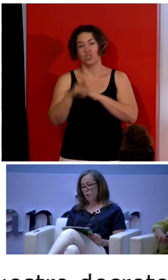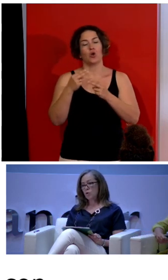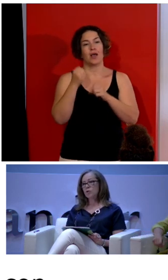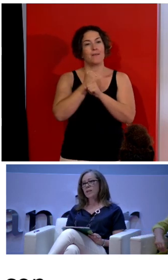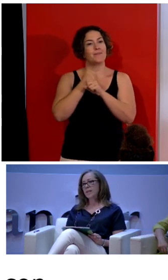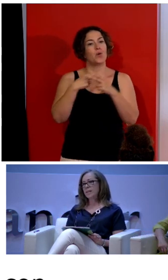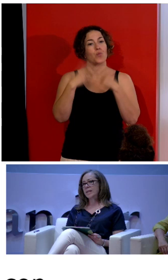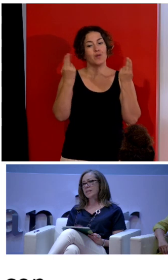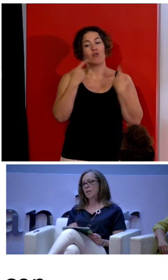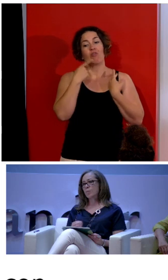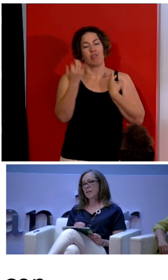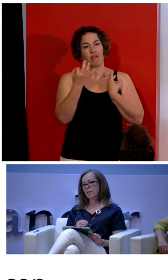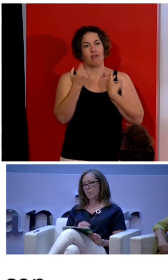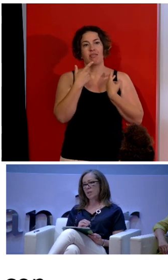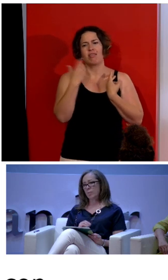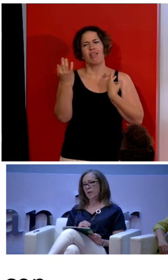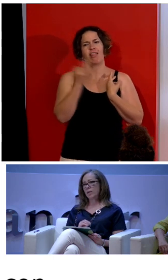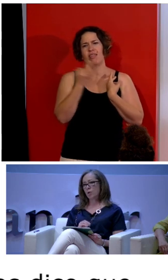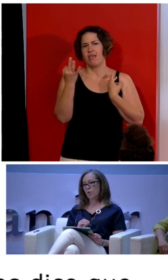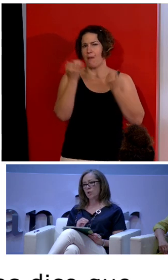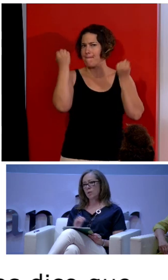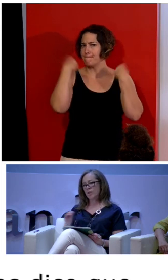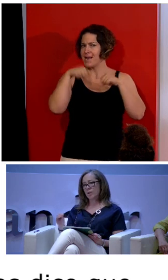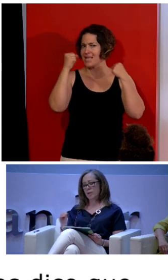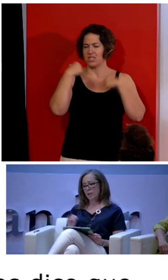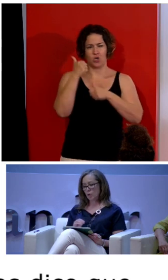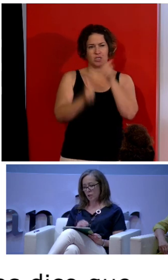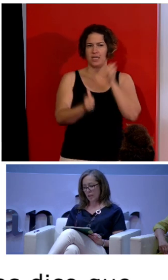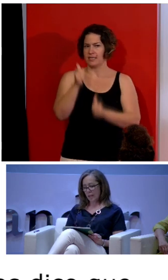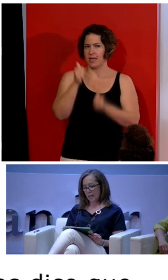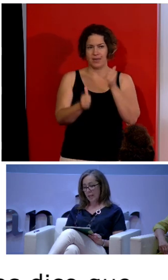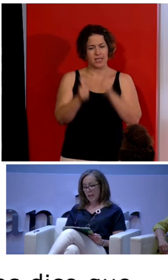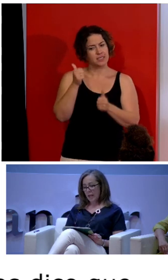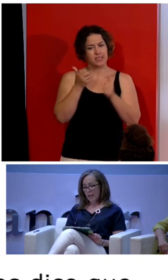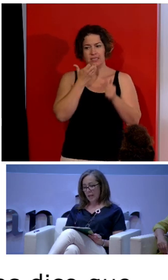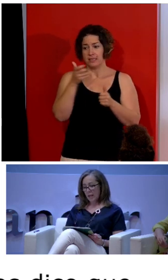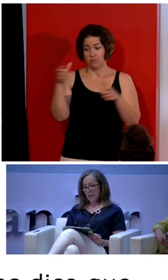público nos dice que tiene que ser eminentemente práctico los exámenes dirigidos